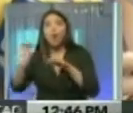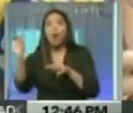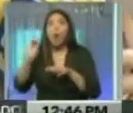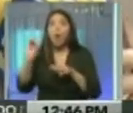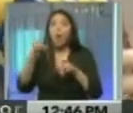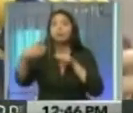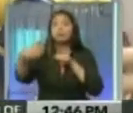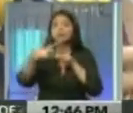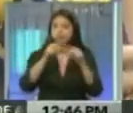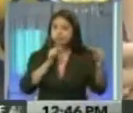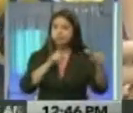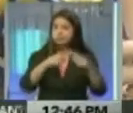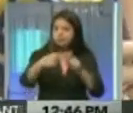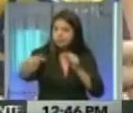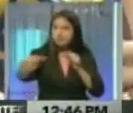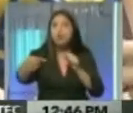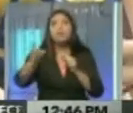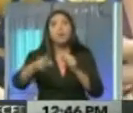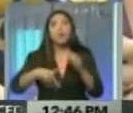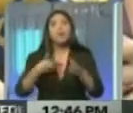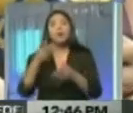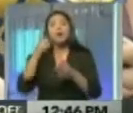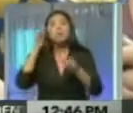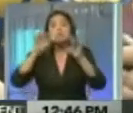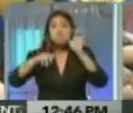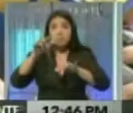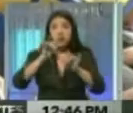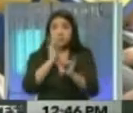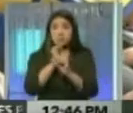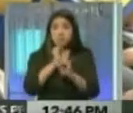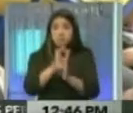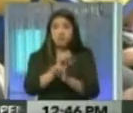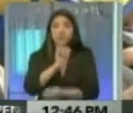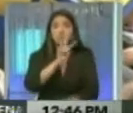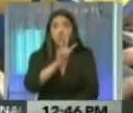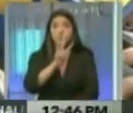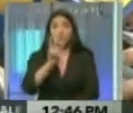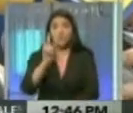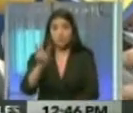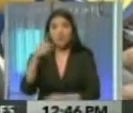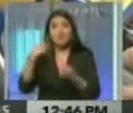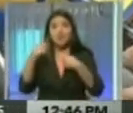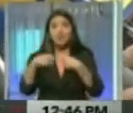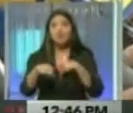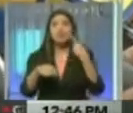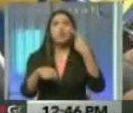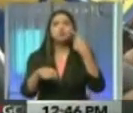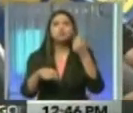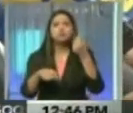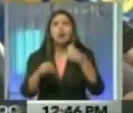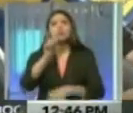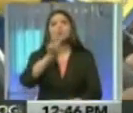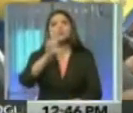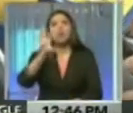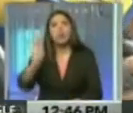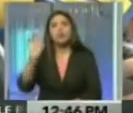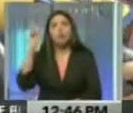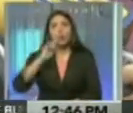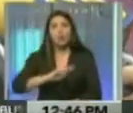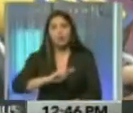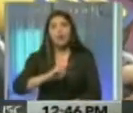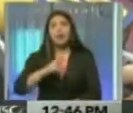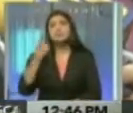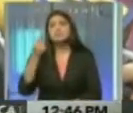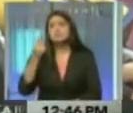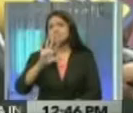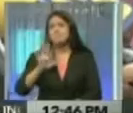Teresa Carreño. Y si no, también pueden irse a la página web, también en línea estamos vendiendo los boletos. Cada boleto cuesta 250 bolívares y tenemos